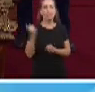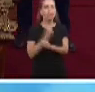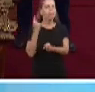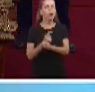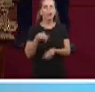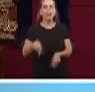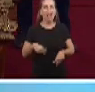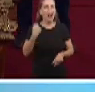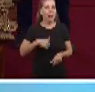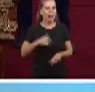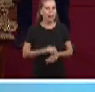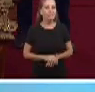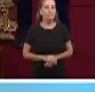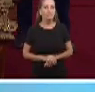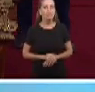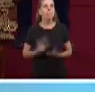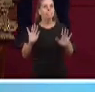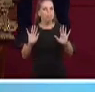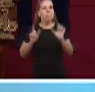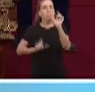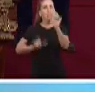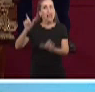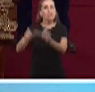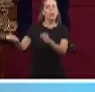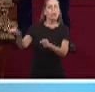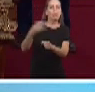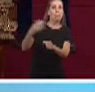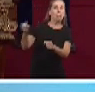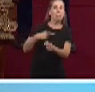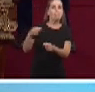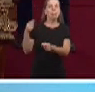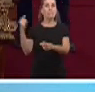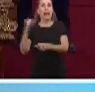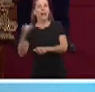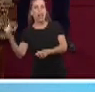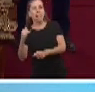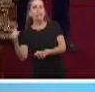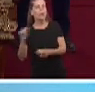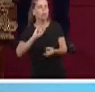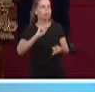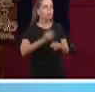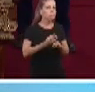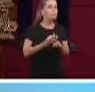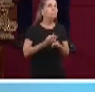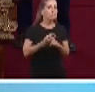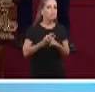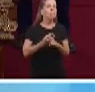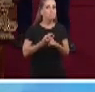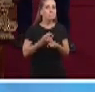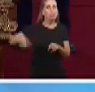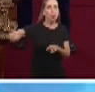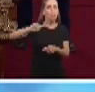para las empresas para producir algunas de ellas. Y esto también generó un buen clima para el